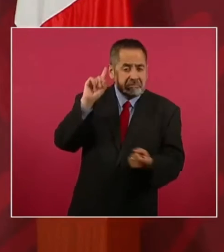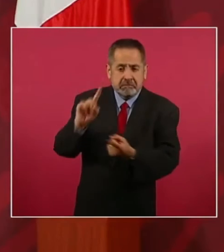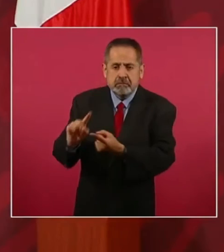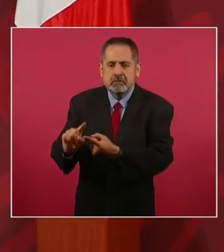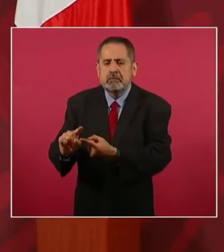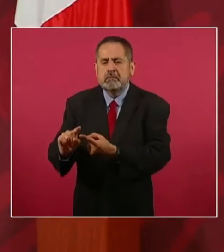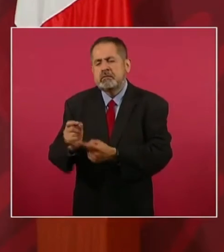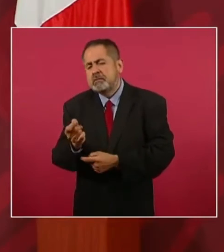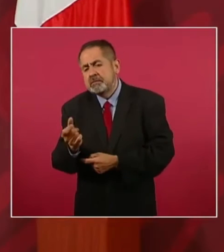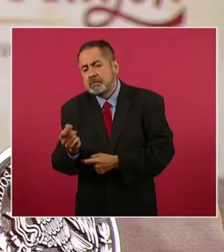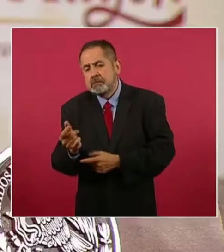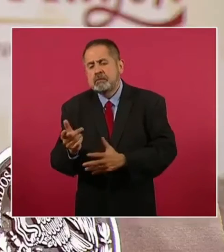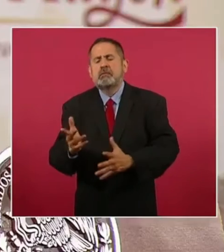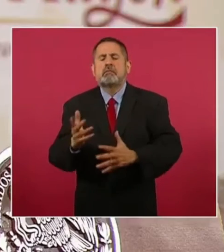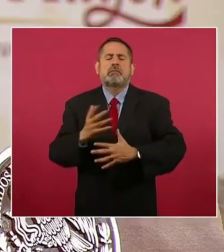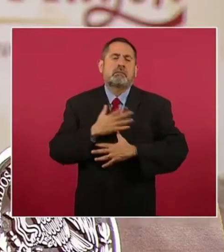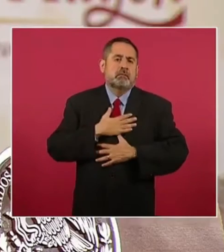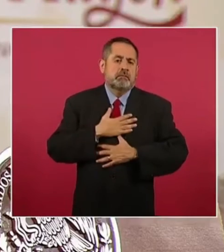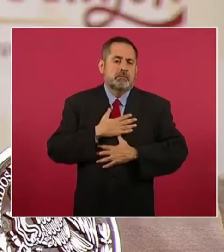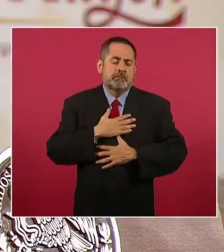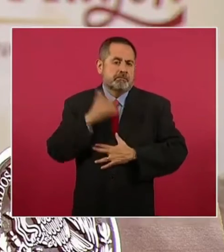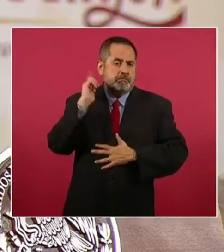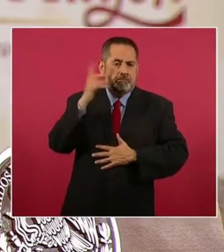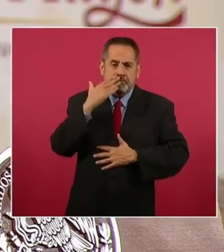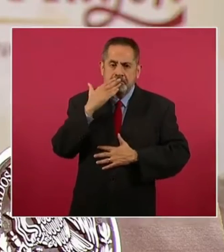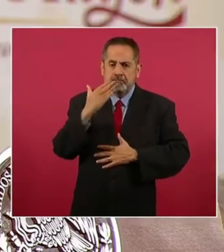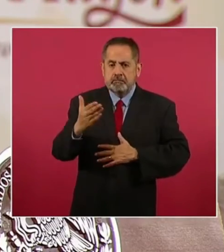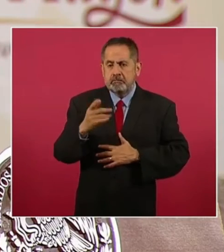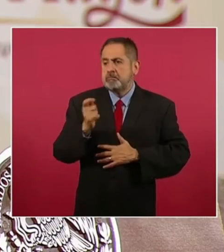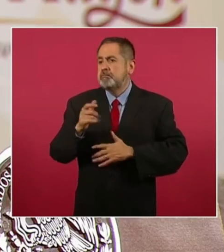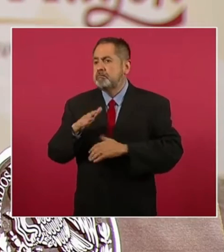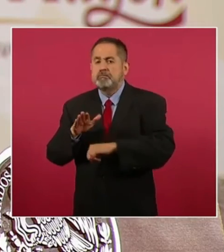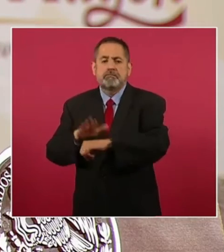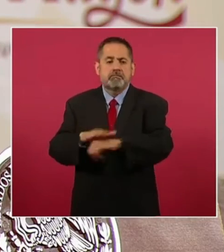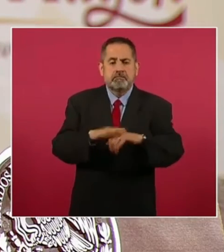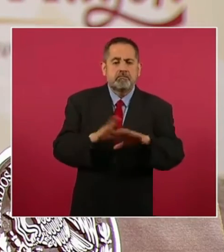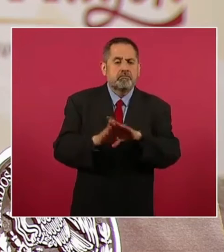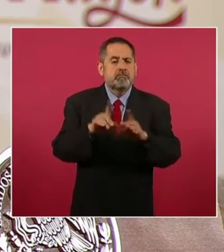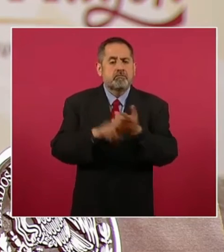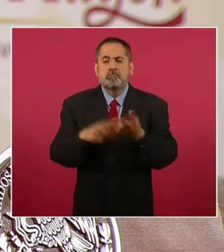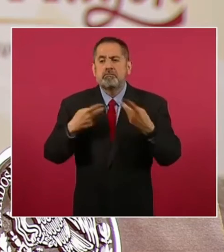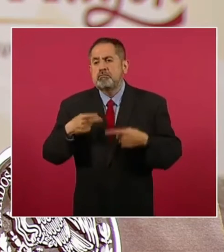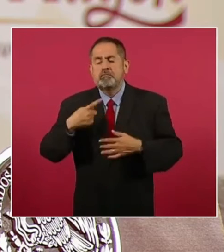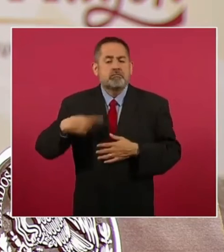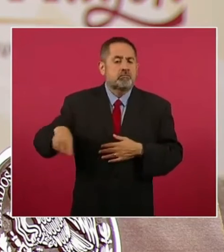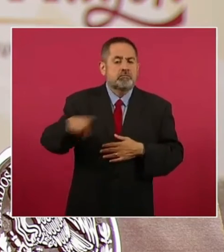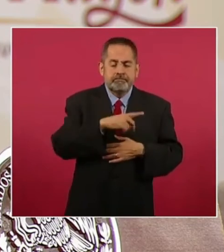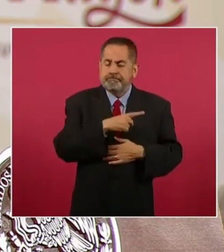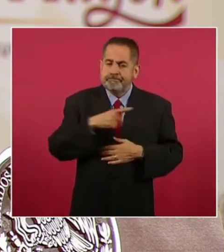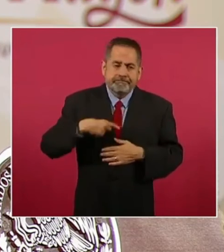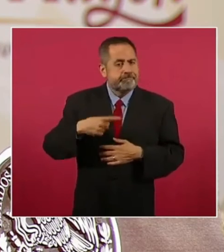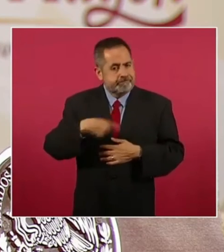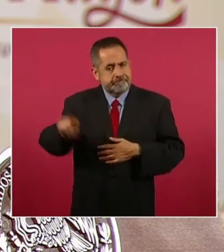es, insisto, esperanzador, y además es un mensaje clave para la población.